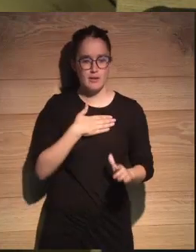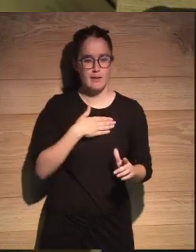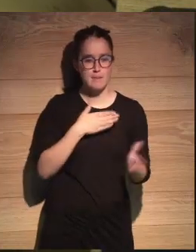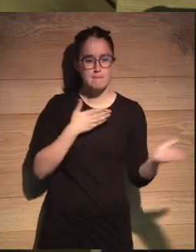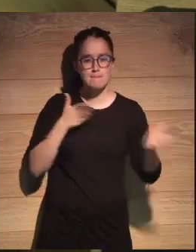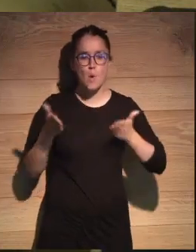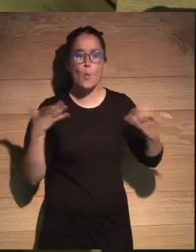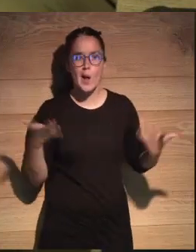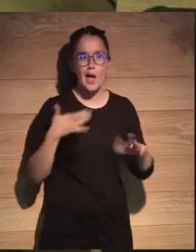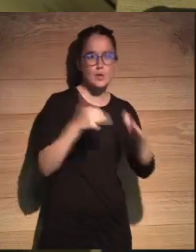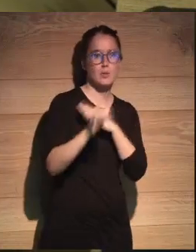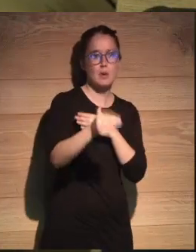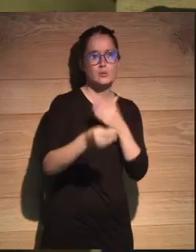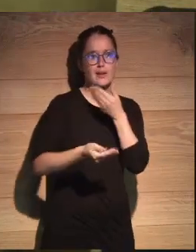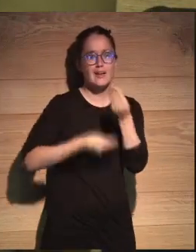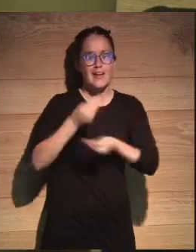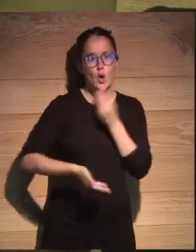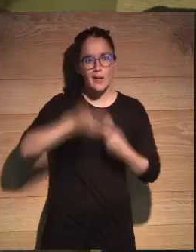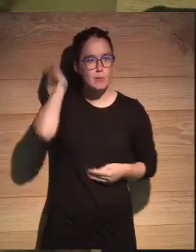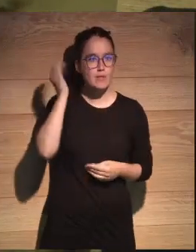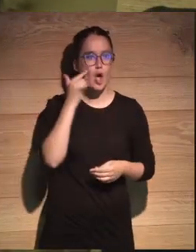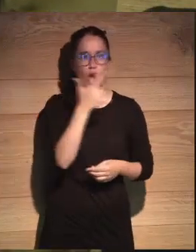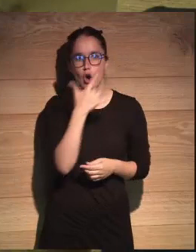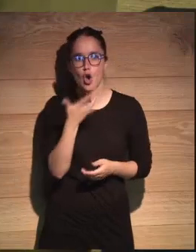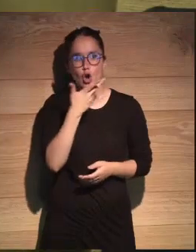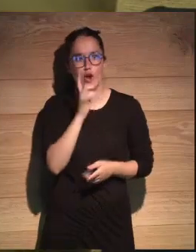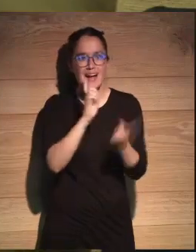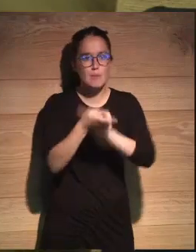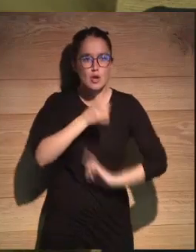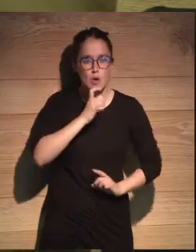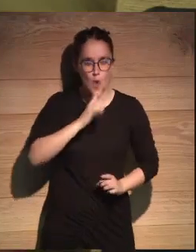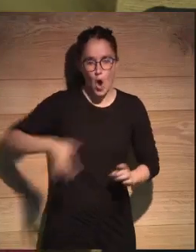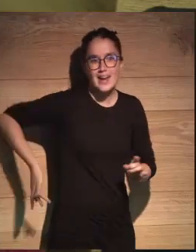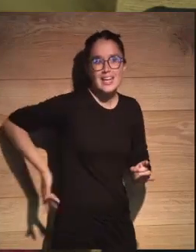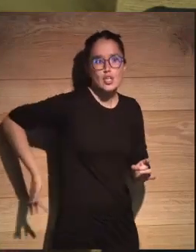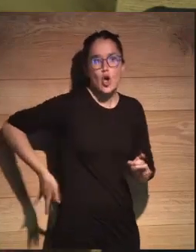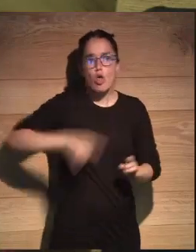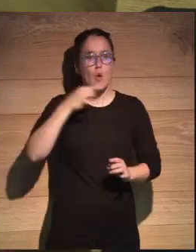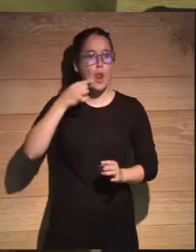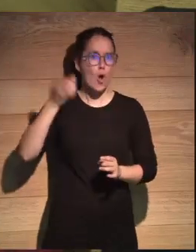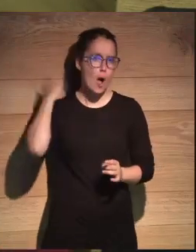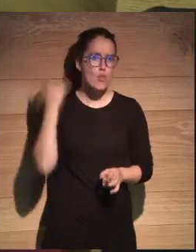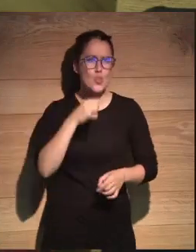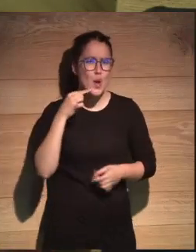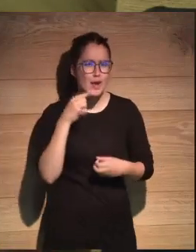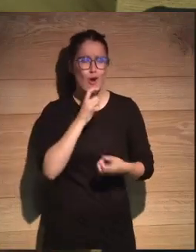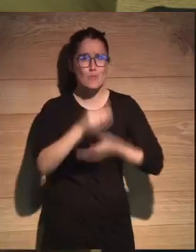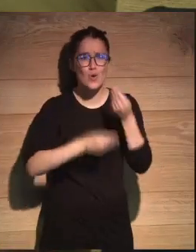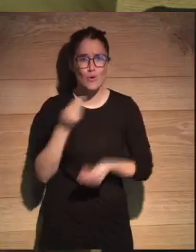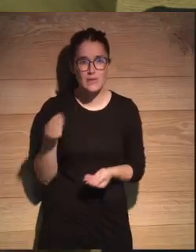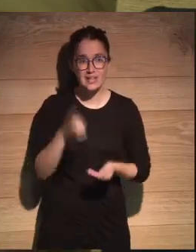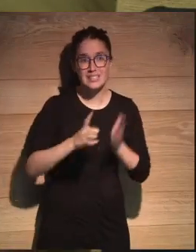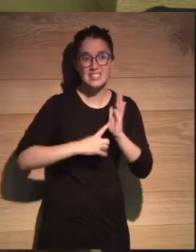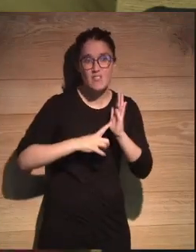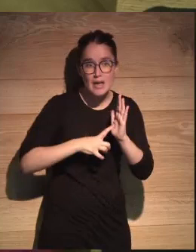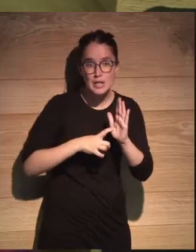decisión, va a YouTube y pregunta qué hacer con la calvicie, qué hacer para cambiar el color de los ojos, o me duelen los riñones, o tengo un dolor de espalda. O sea, esa interfaz donde